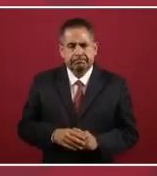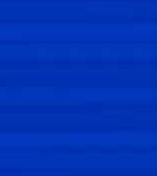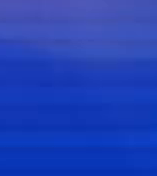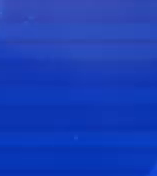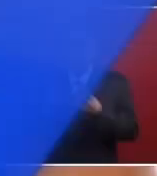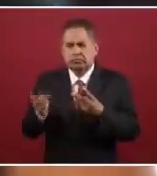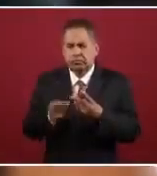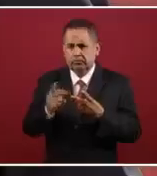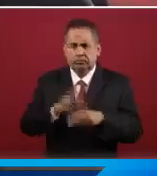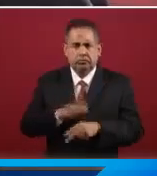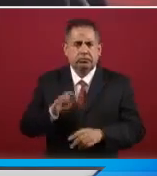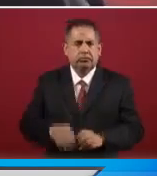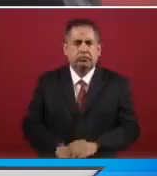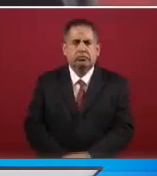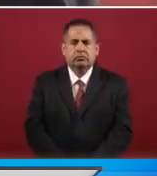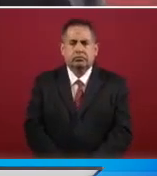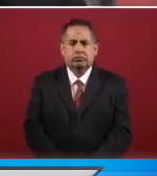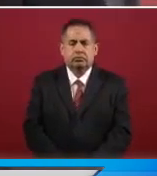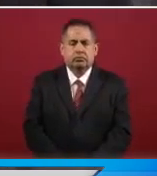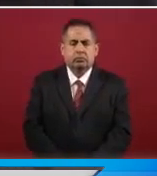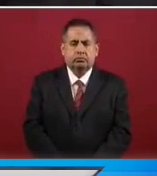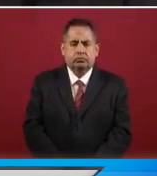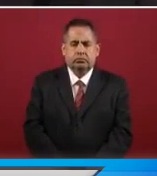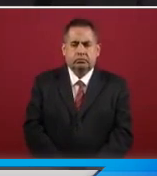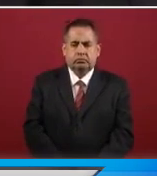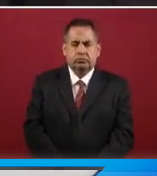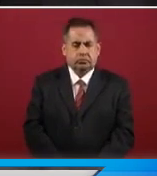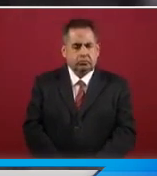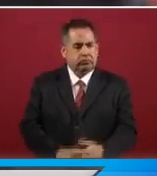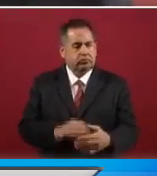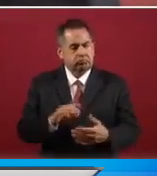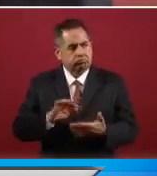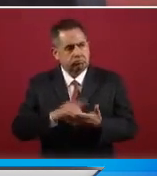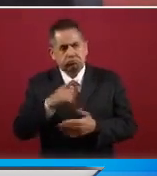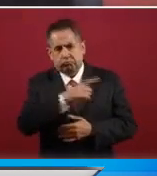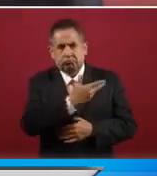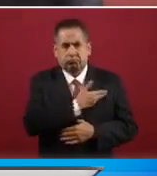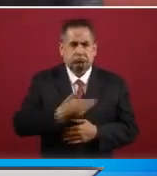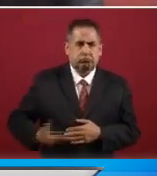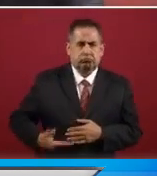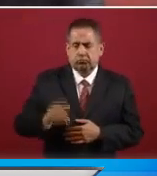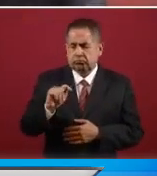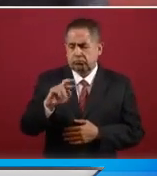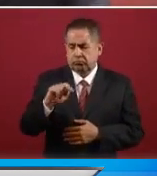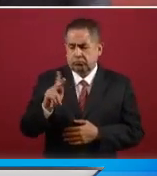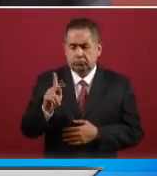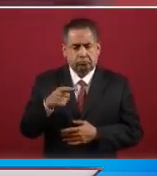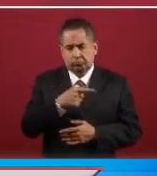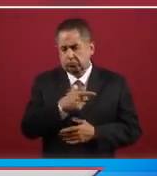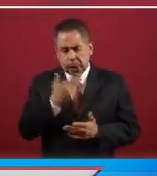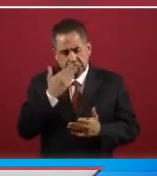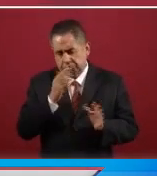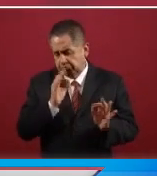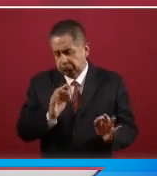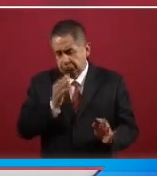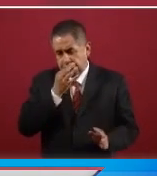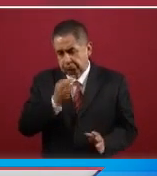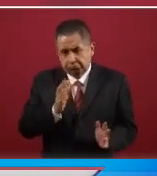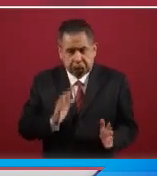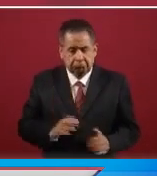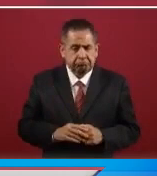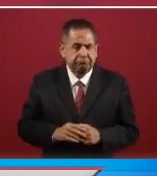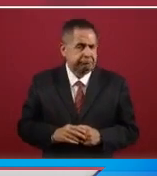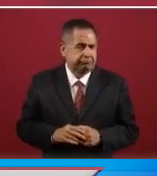excesos. Asamblea de la ONU. El presidente celebró el reconocimiento realizado por Donald Trump durante su intervención